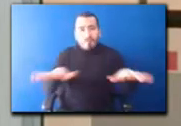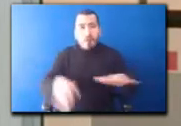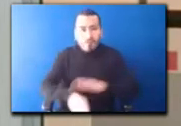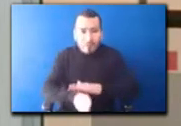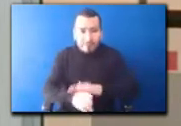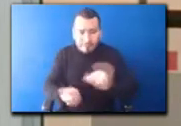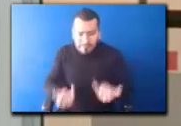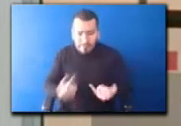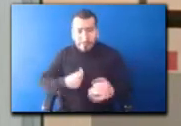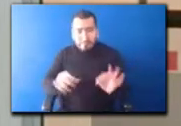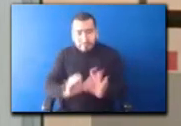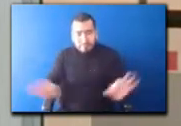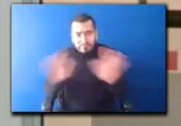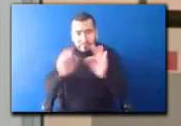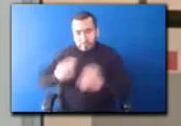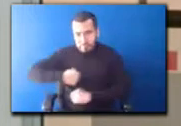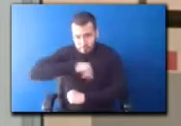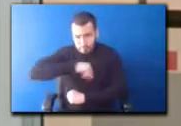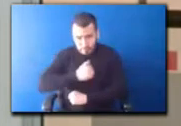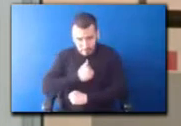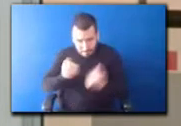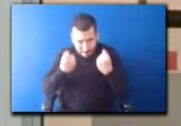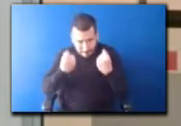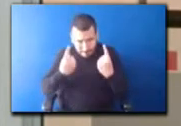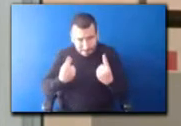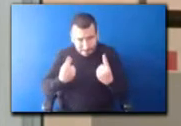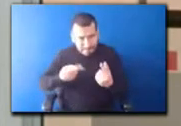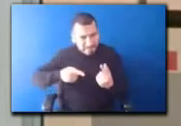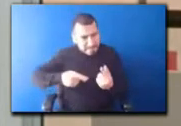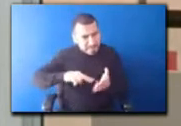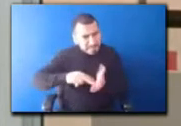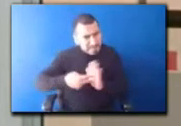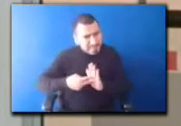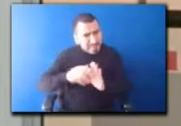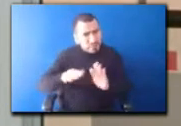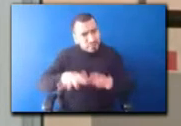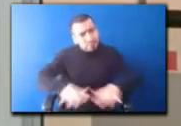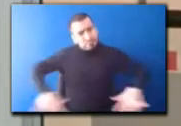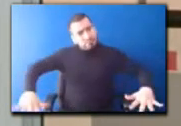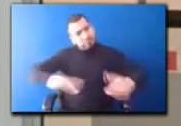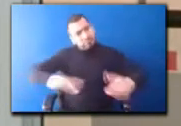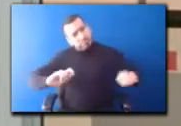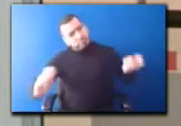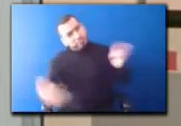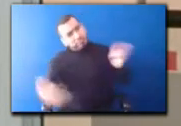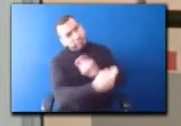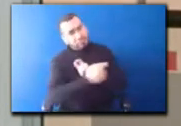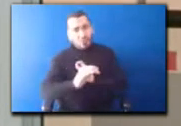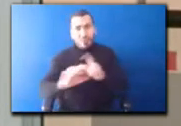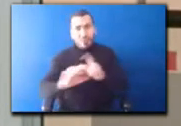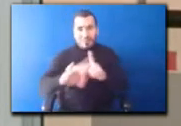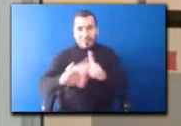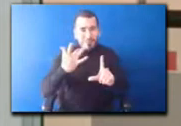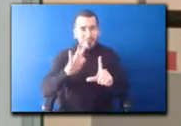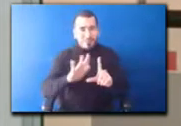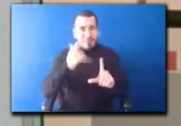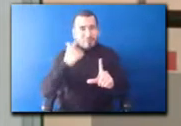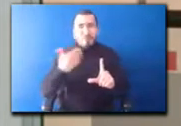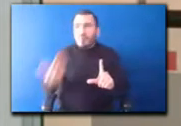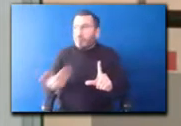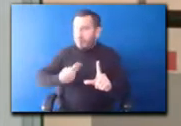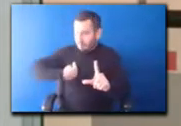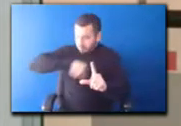la transformación digital de un sector tan importante como es el sector financiero. Y no solamente el sector financiero, sino todos nosotros en la